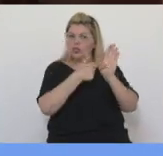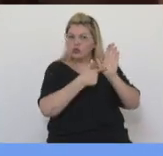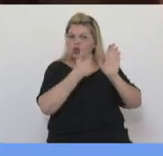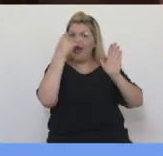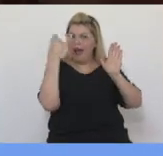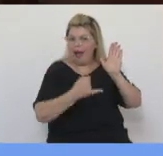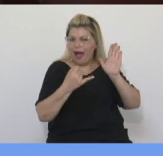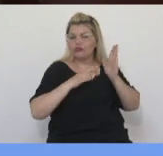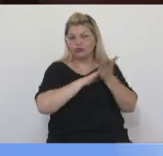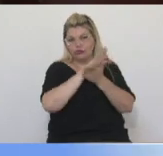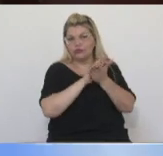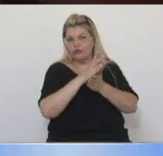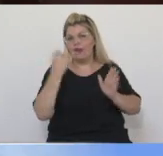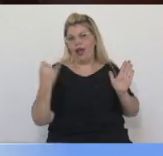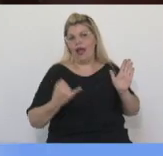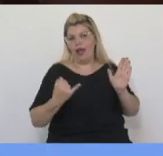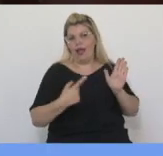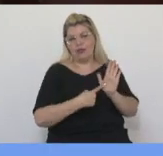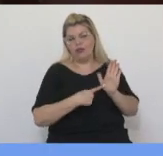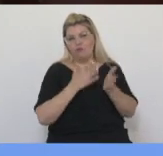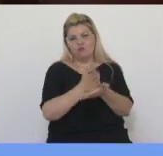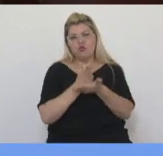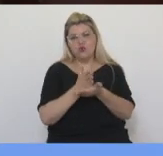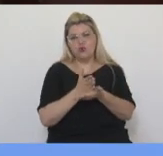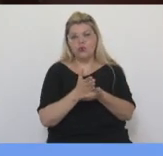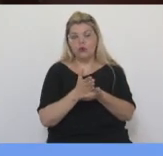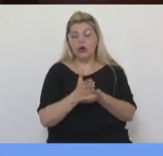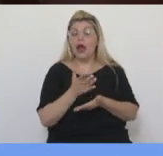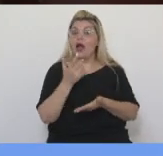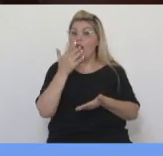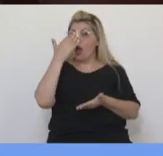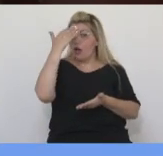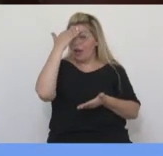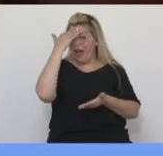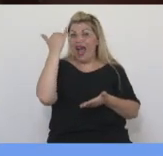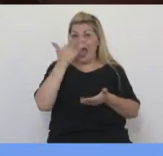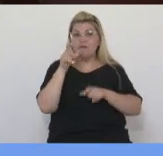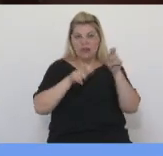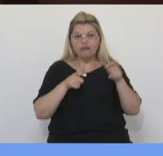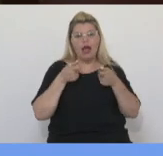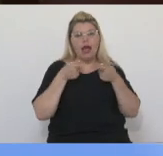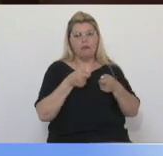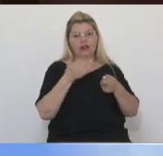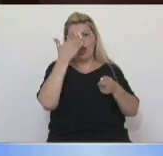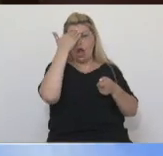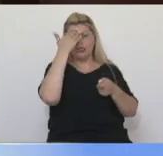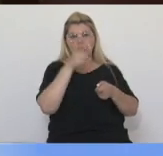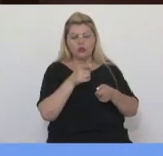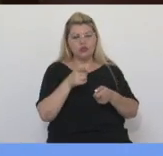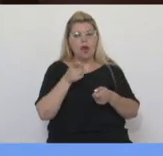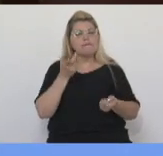plantean la constitución la constitución y hay constitucionalistas que están pidiendo